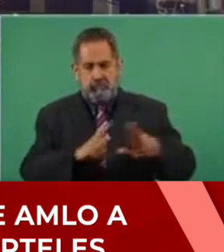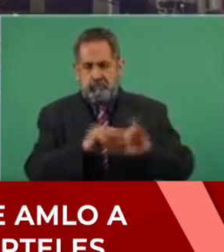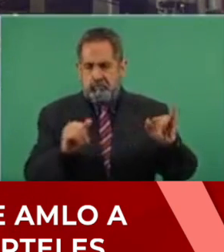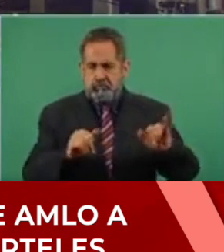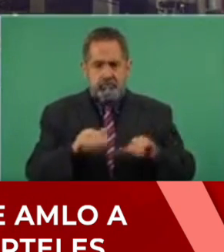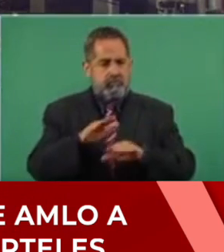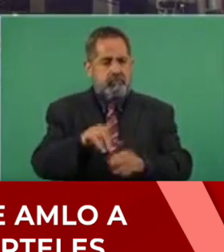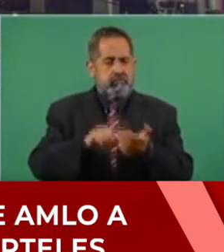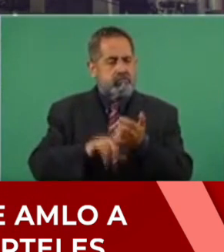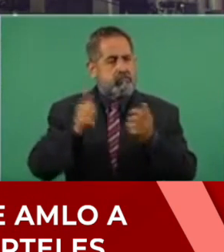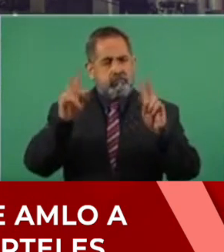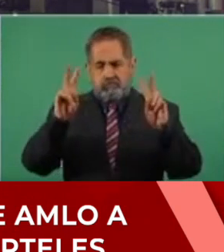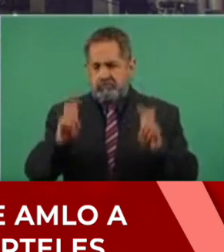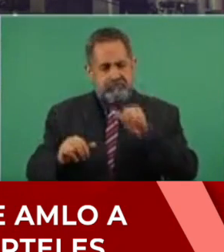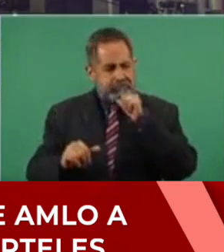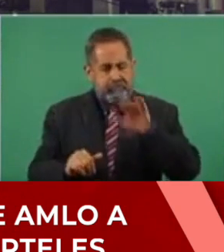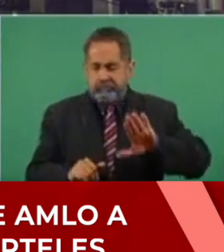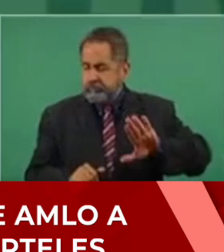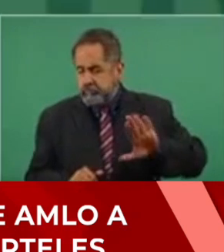materia ni en ninguna otra,